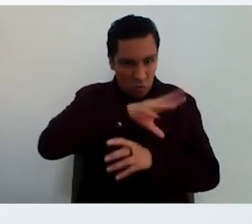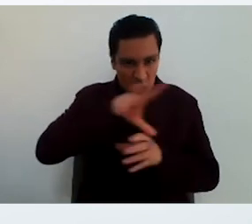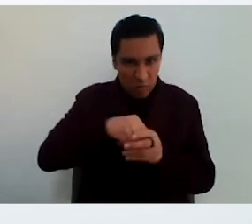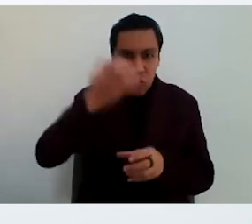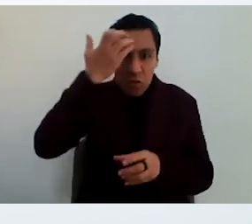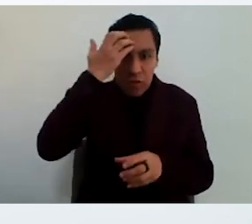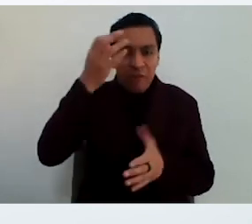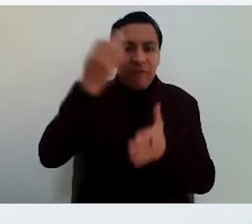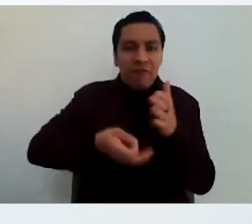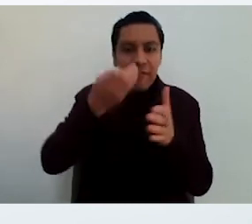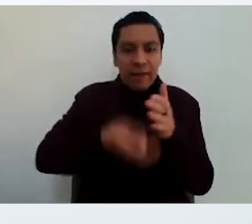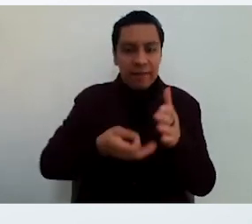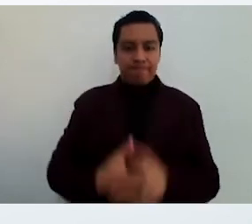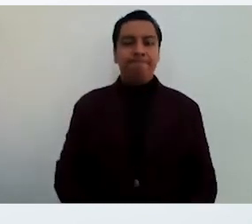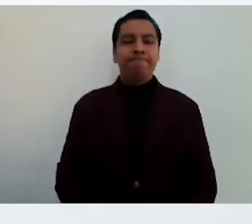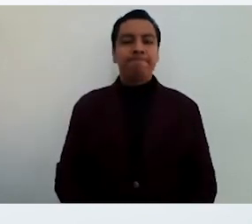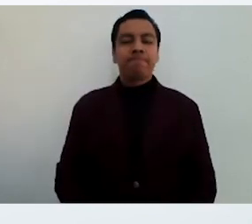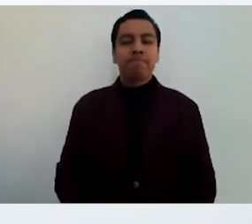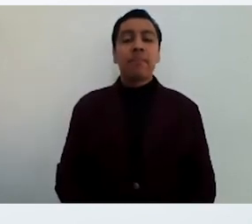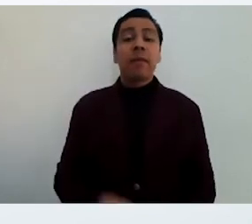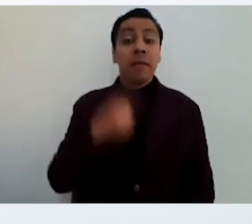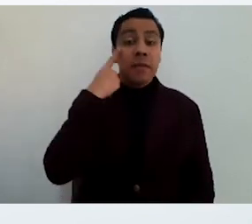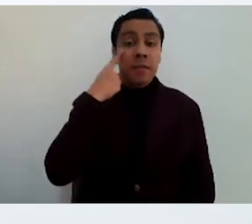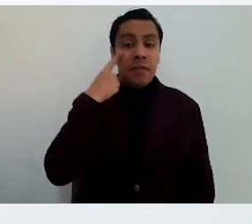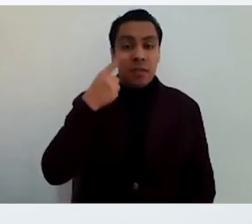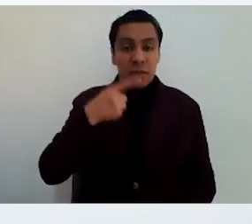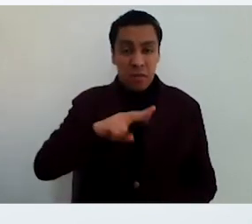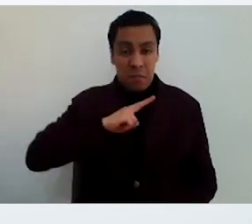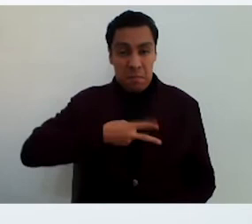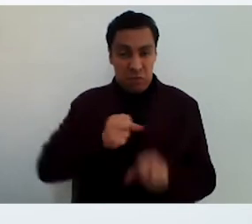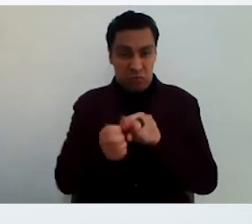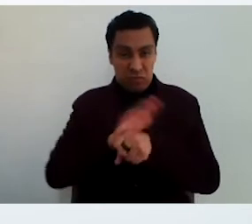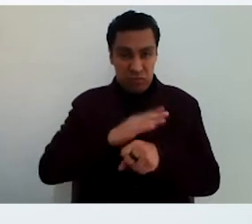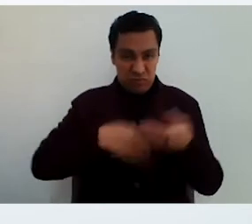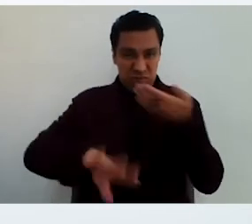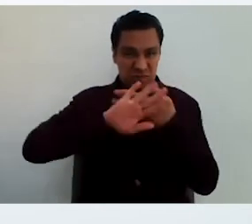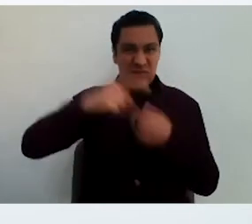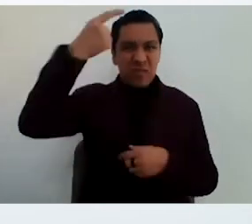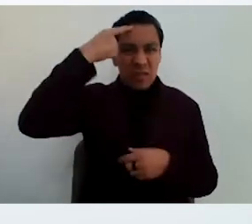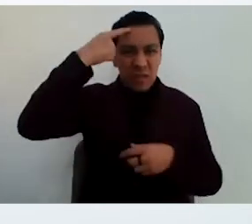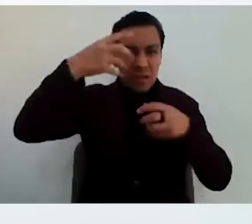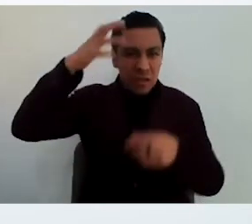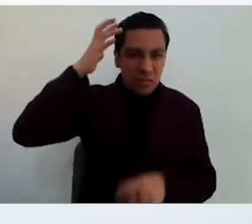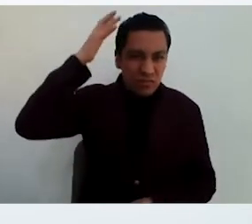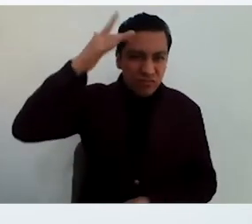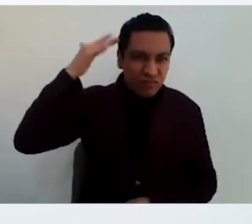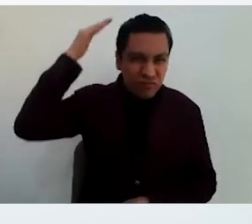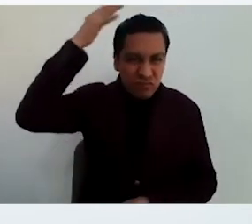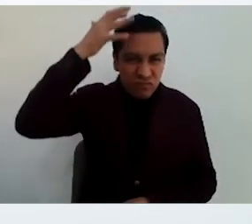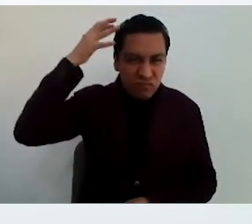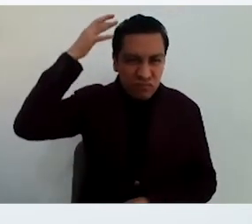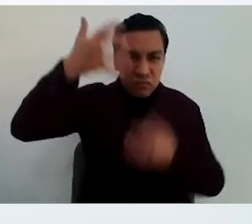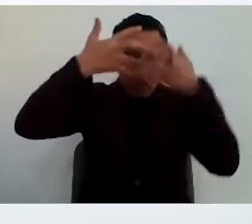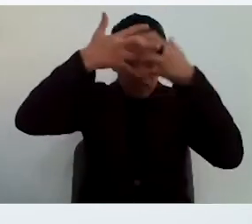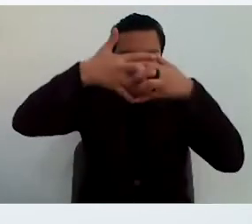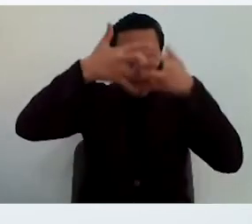Daños cerebrales y renales, que sí es cierto. Daños a nivel individual todavía. Sí, en efecto, particularmente las personas que tienen